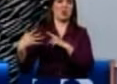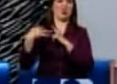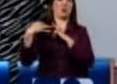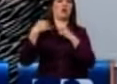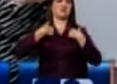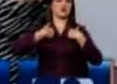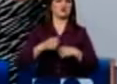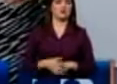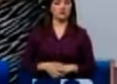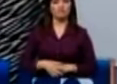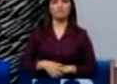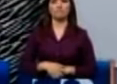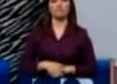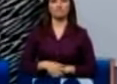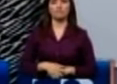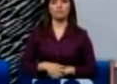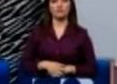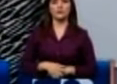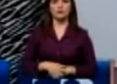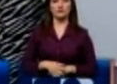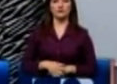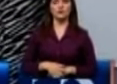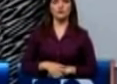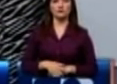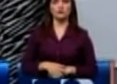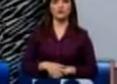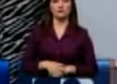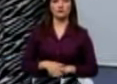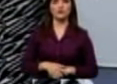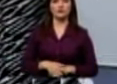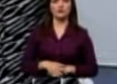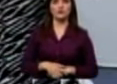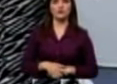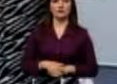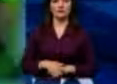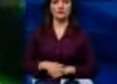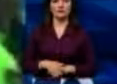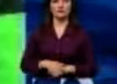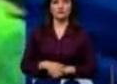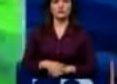agresión. Los señalados se desenmarcan de las acusaciones.